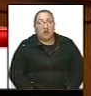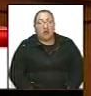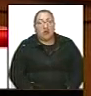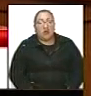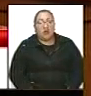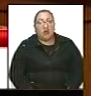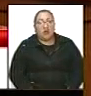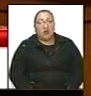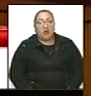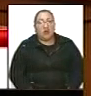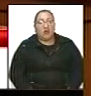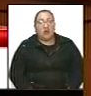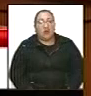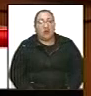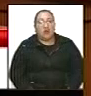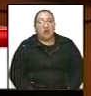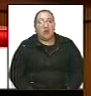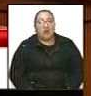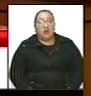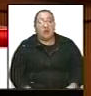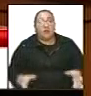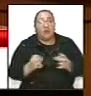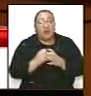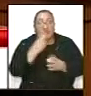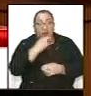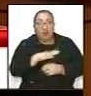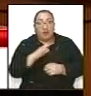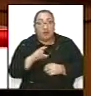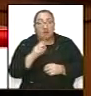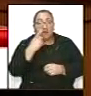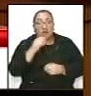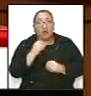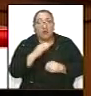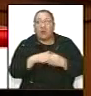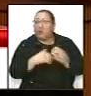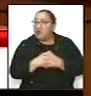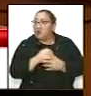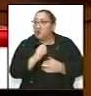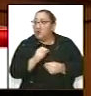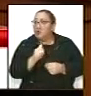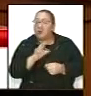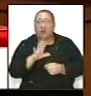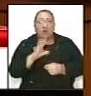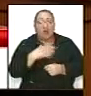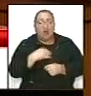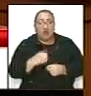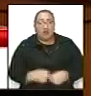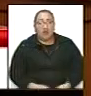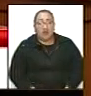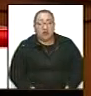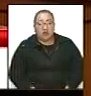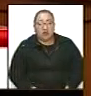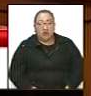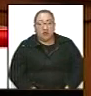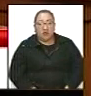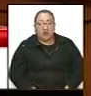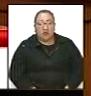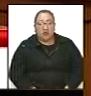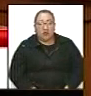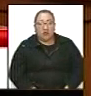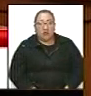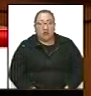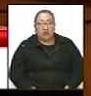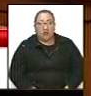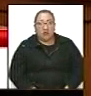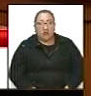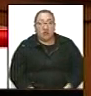el crecimiento y desarrollo integral de niñas y niños de 0 a 5 años de edad. Segundo, garantizar